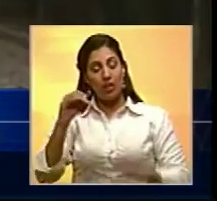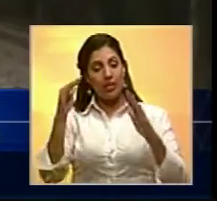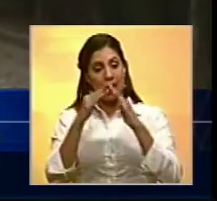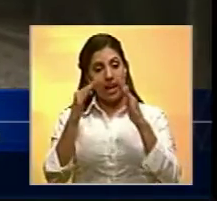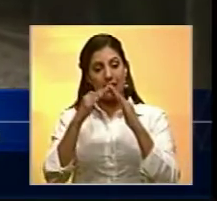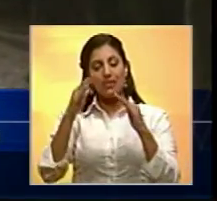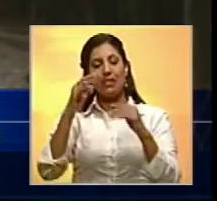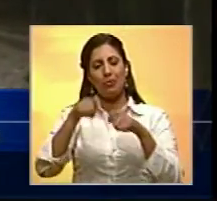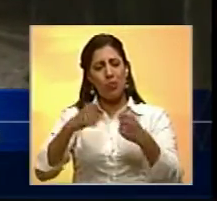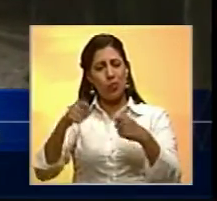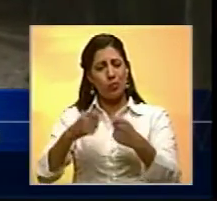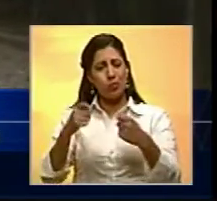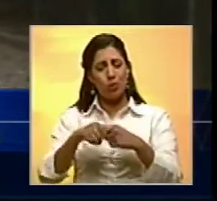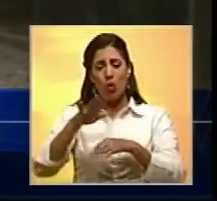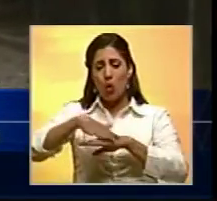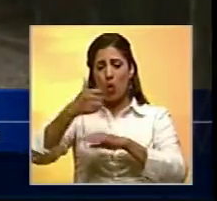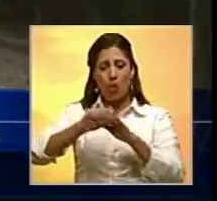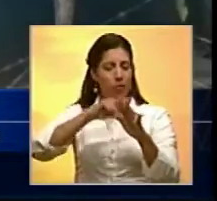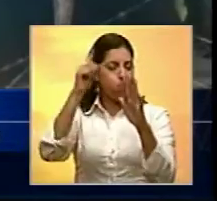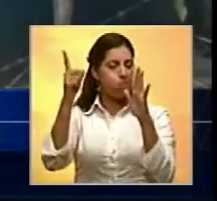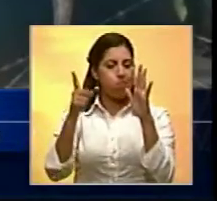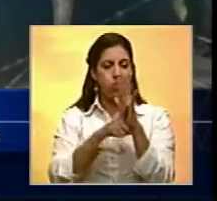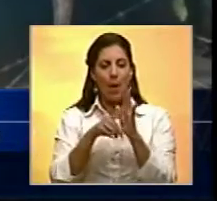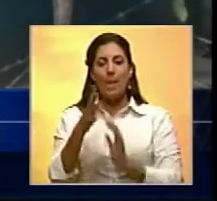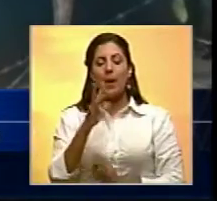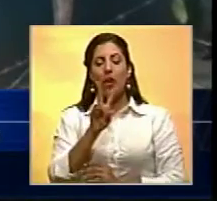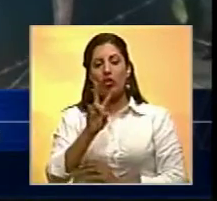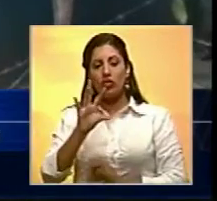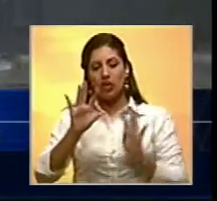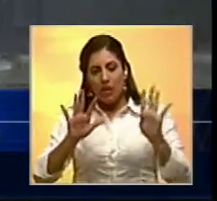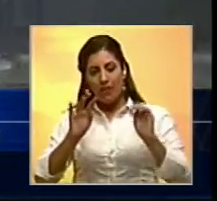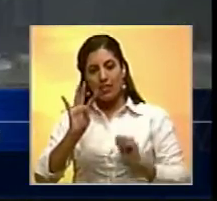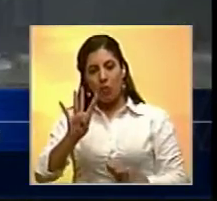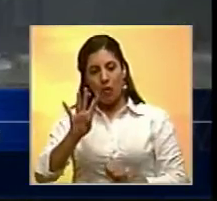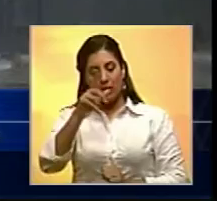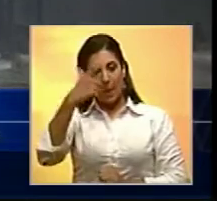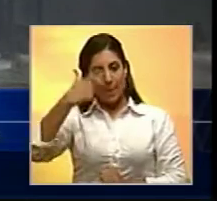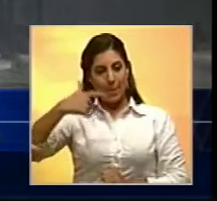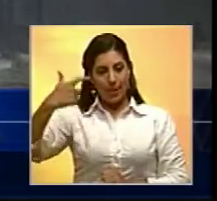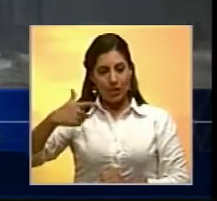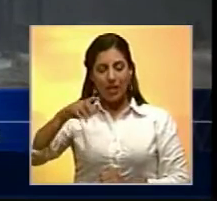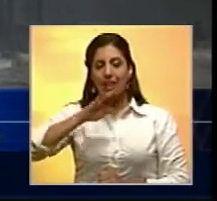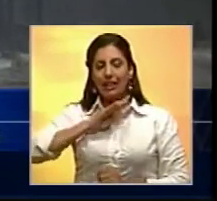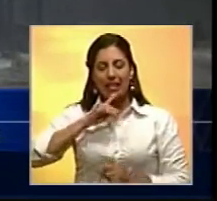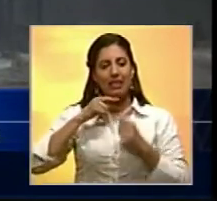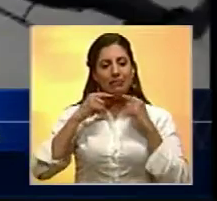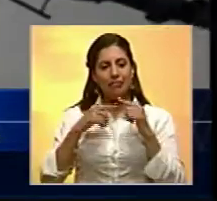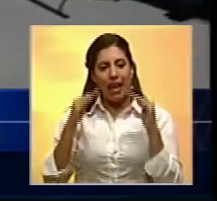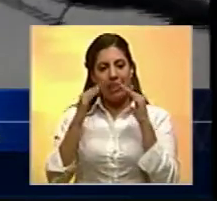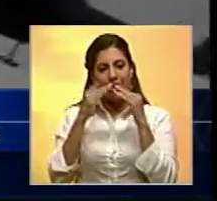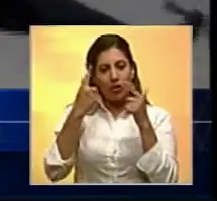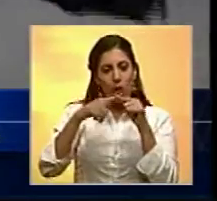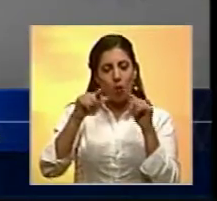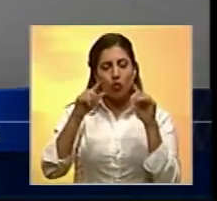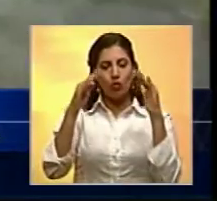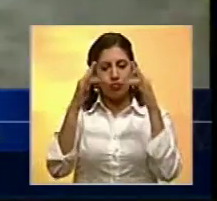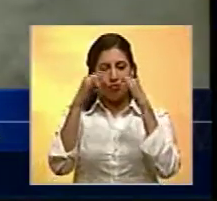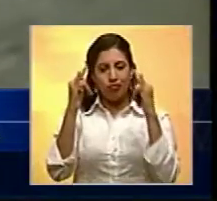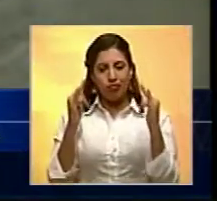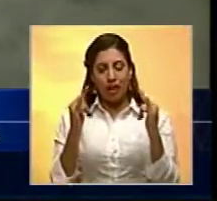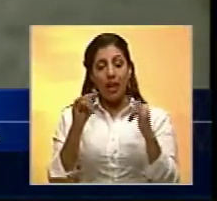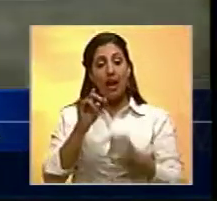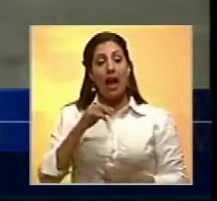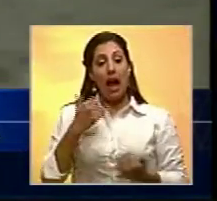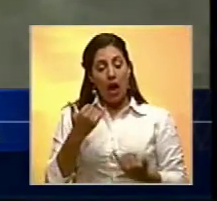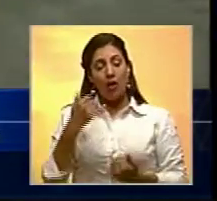viviendas resultaron destruidas por completo y al menos 294 personas están pernoctando en 3 albergues. En el